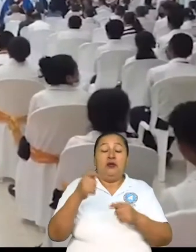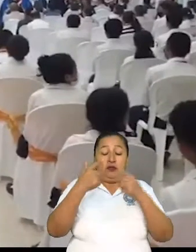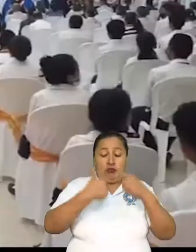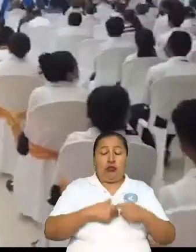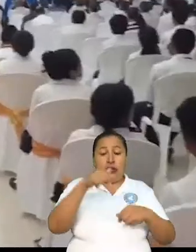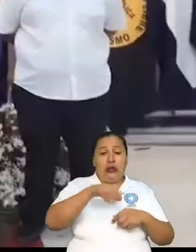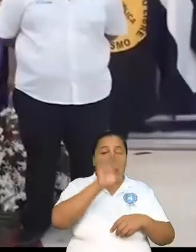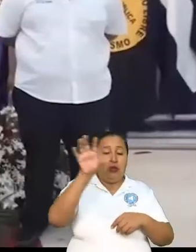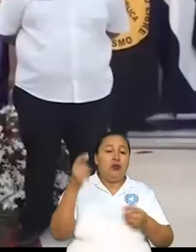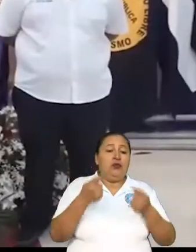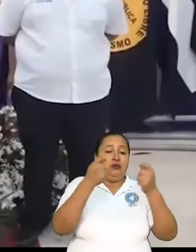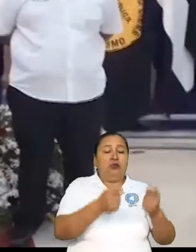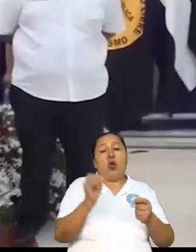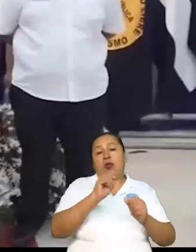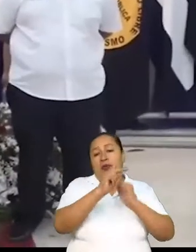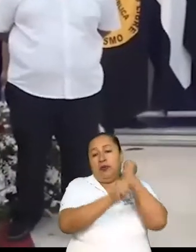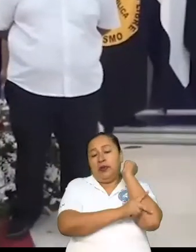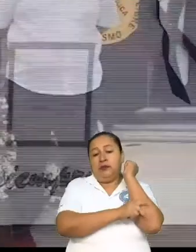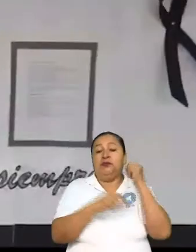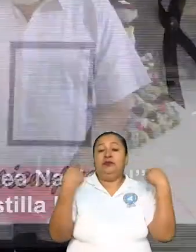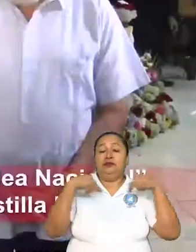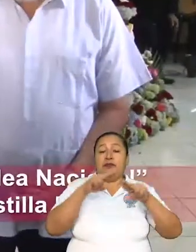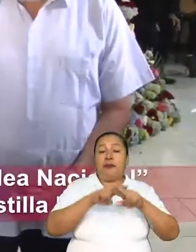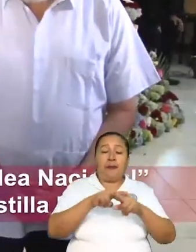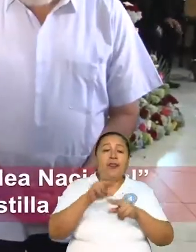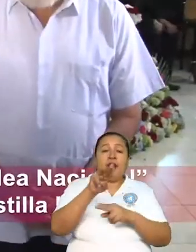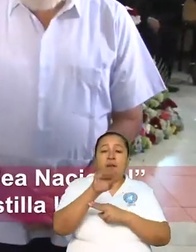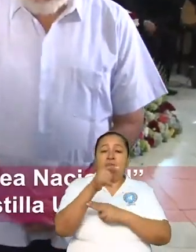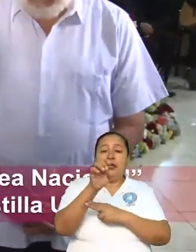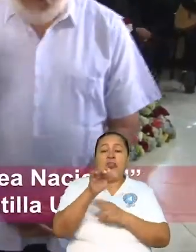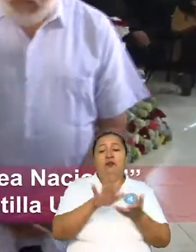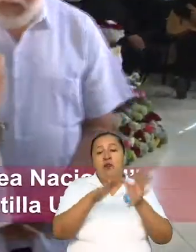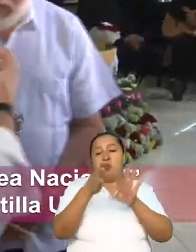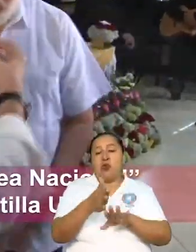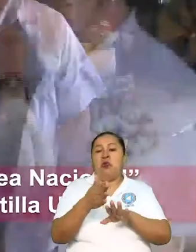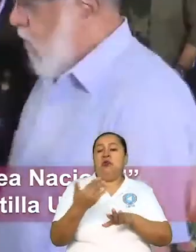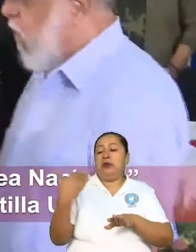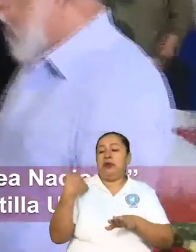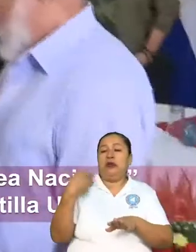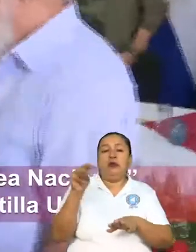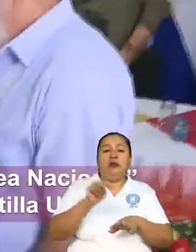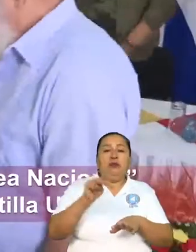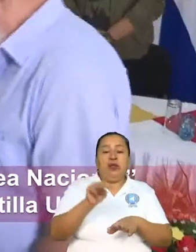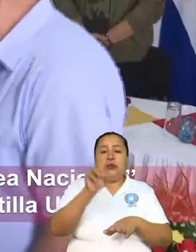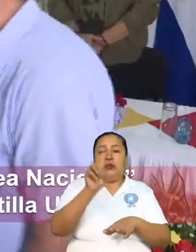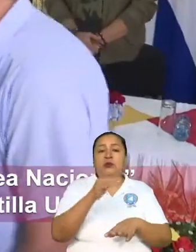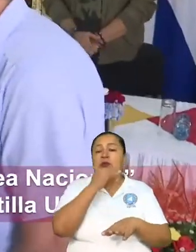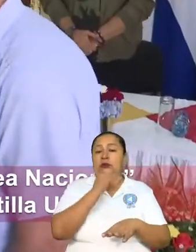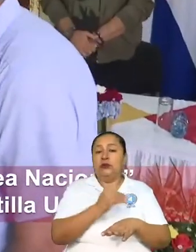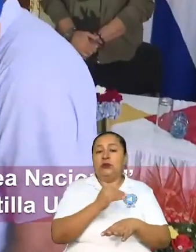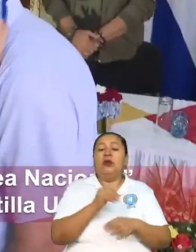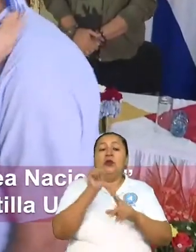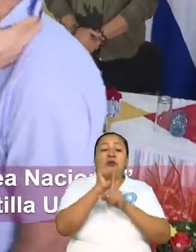este departamento y del país. El maestro Miguel de Castilla transitó a otro plano de vida el pasado martes 1 de diciembre.